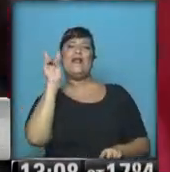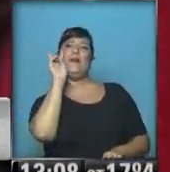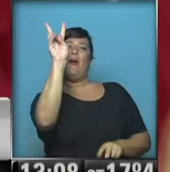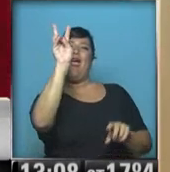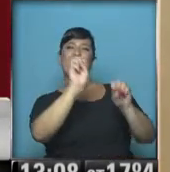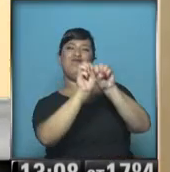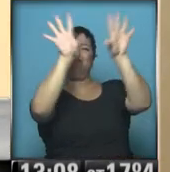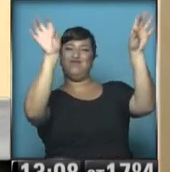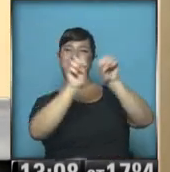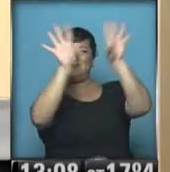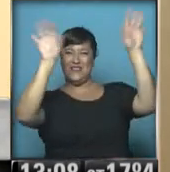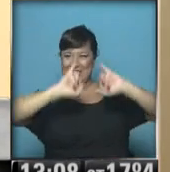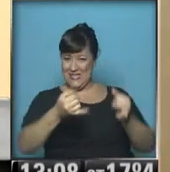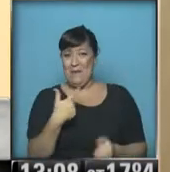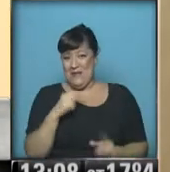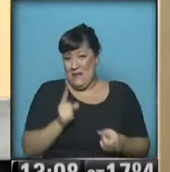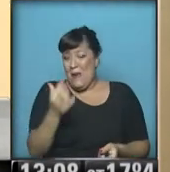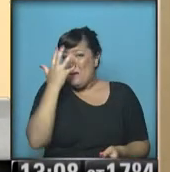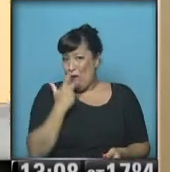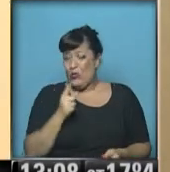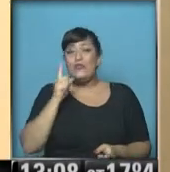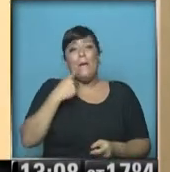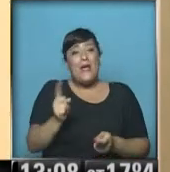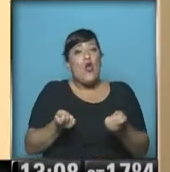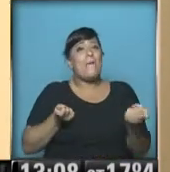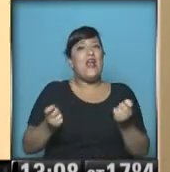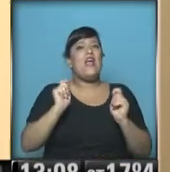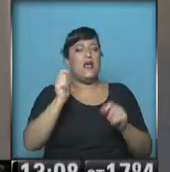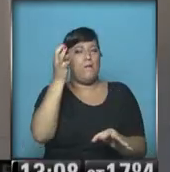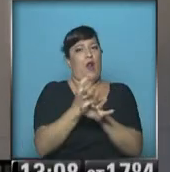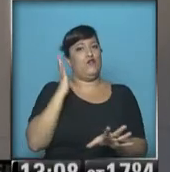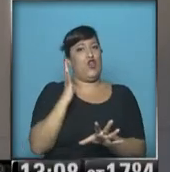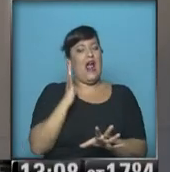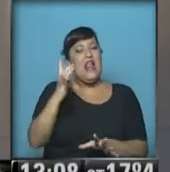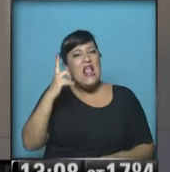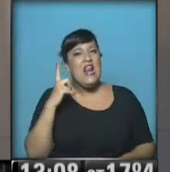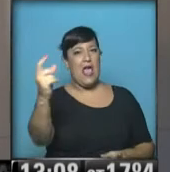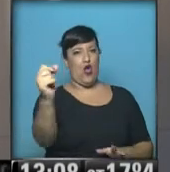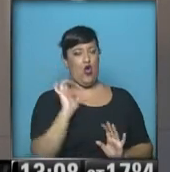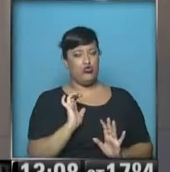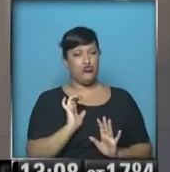todos nos gustan, a mí también me gustan, pero manejados por profesionales y que están alejados,